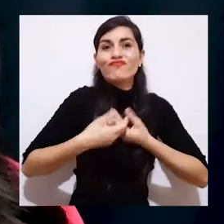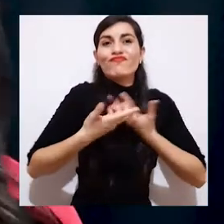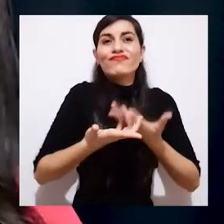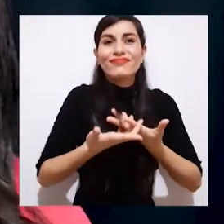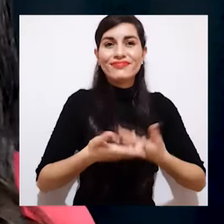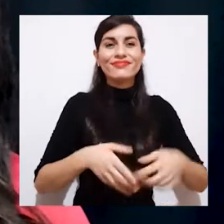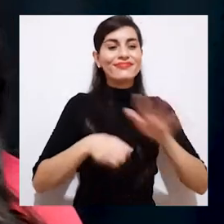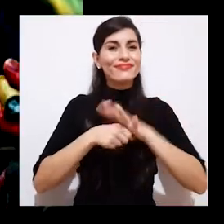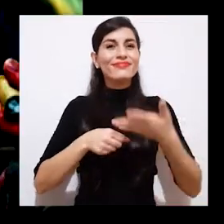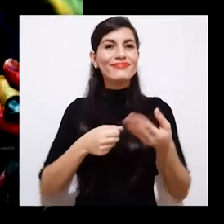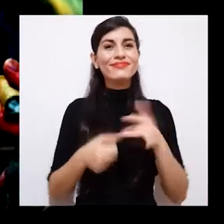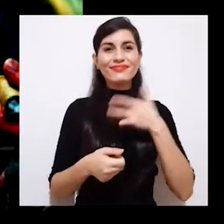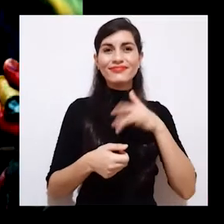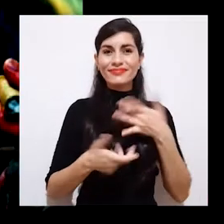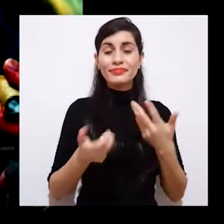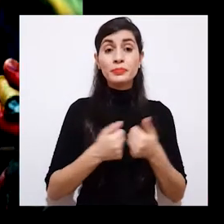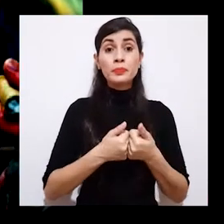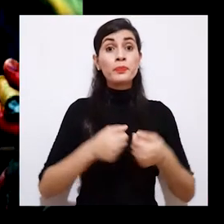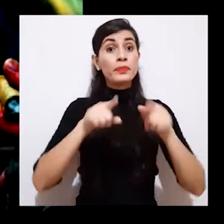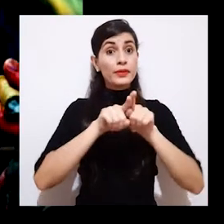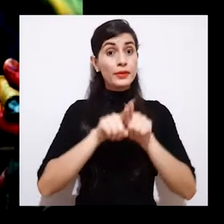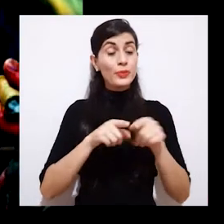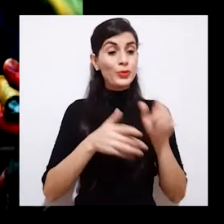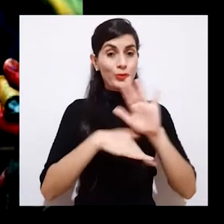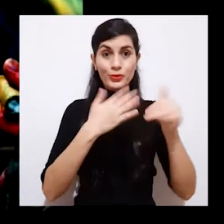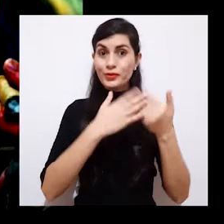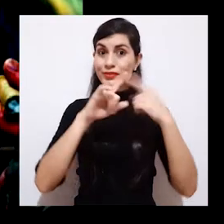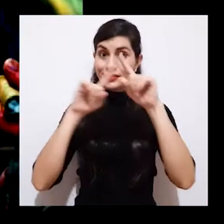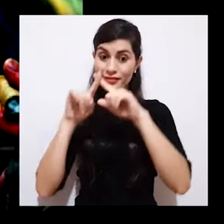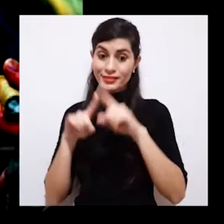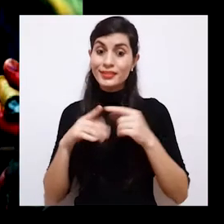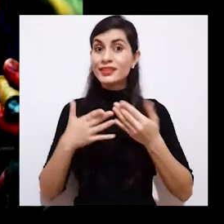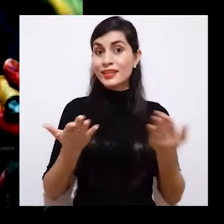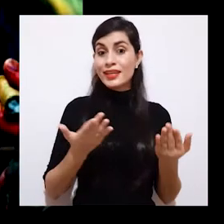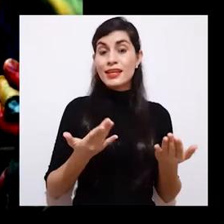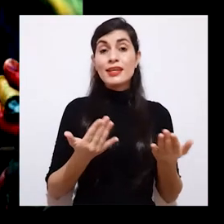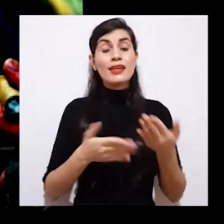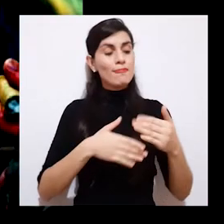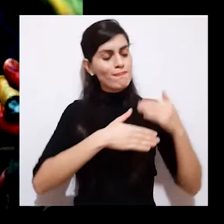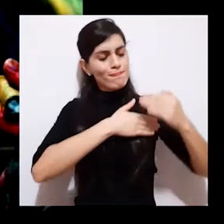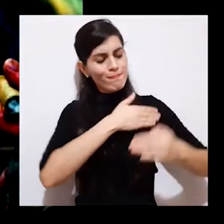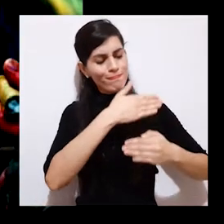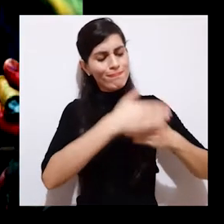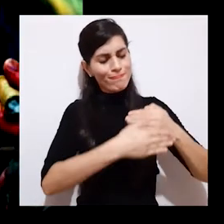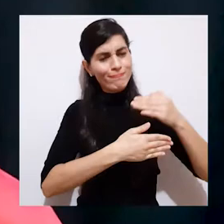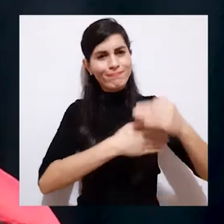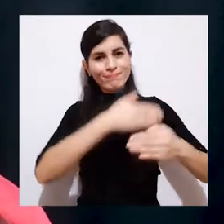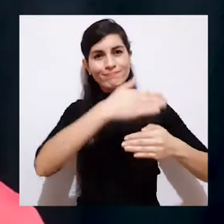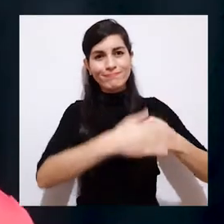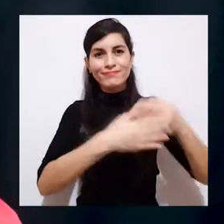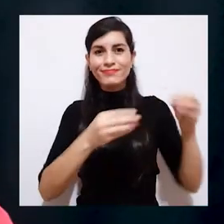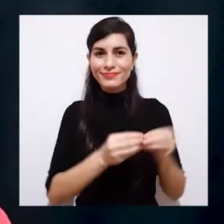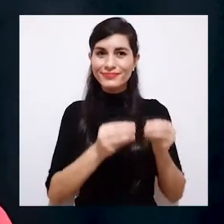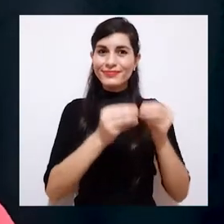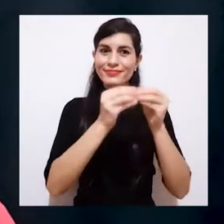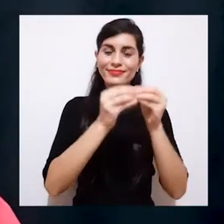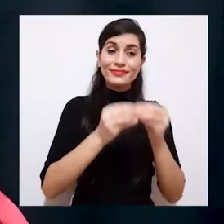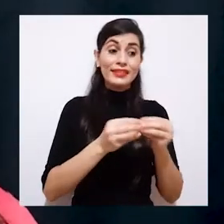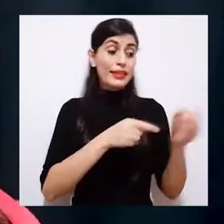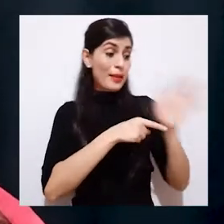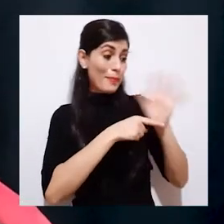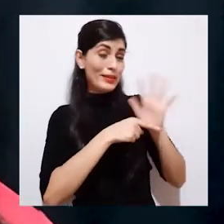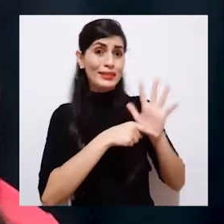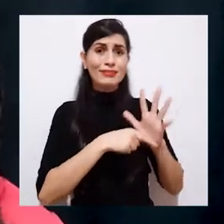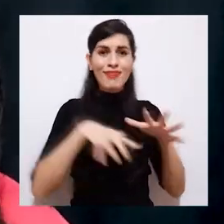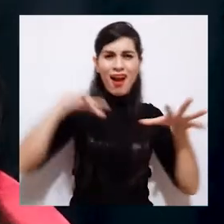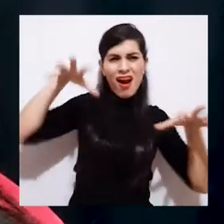Y así, de manera progresiva, lo que es el maquillaje de efectos especiales y caracterización fue avanzando mucho más, ya que luego vinieron lo que son las